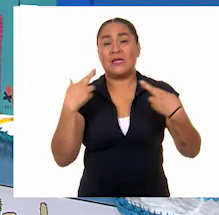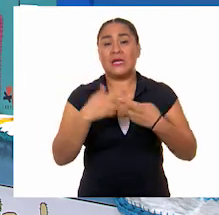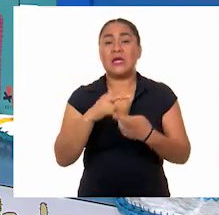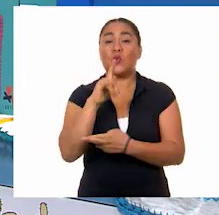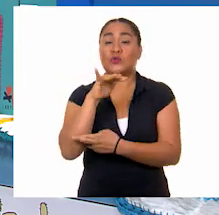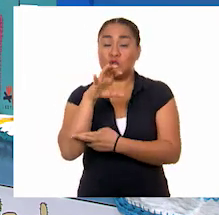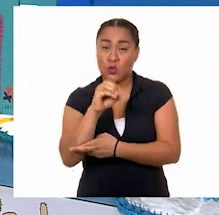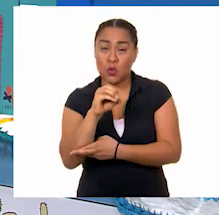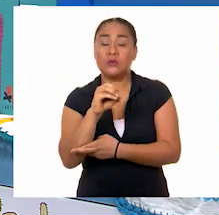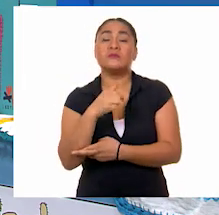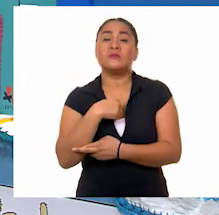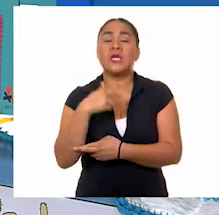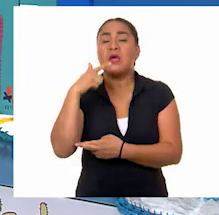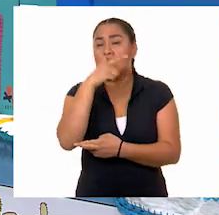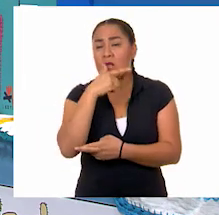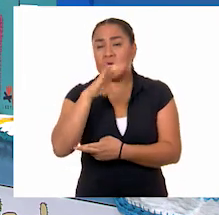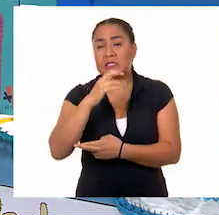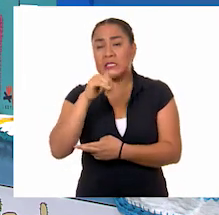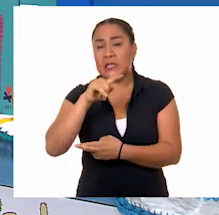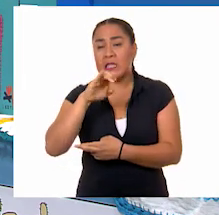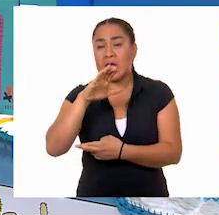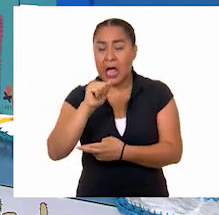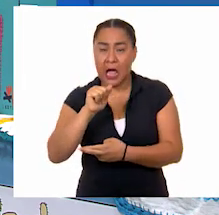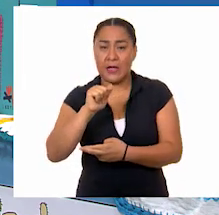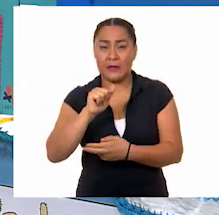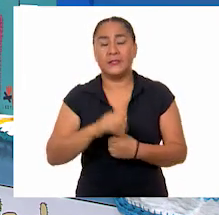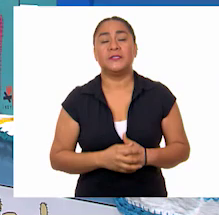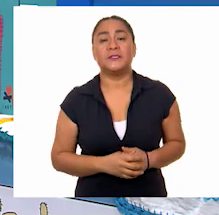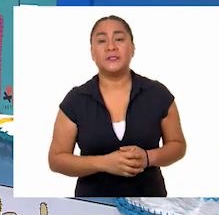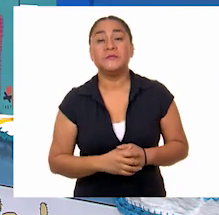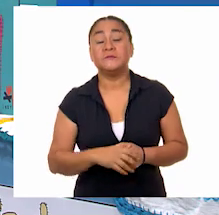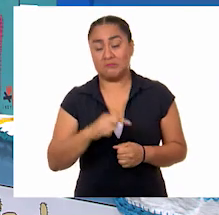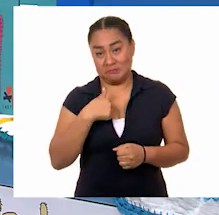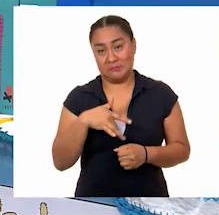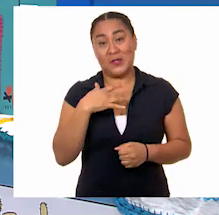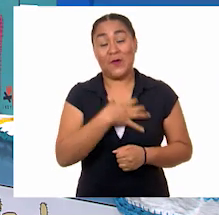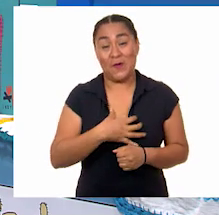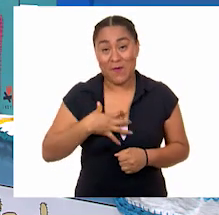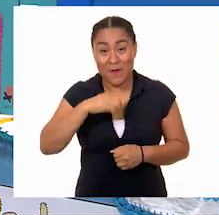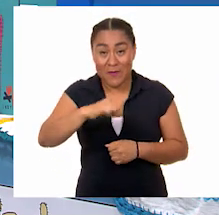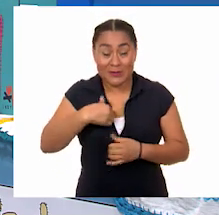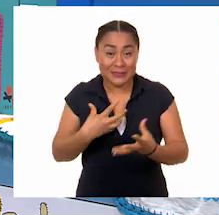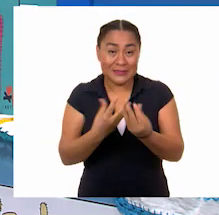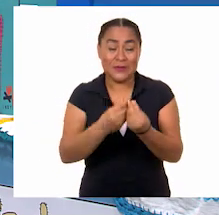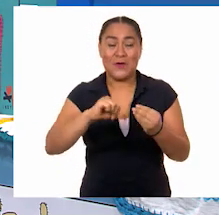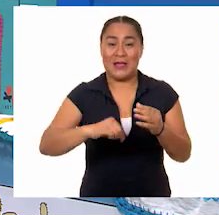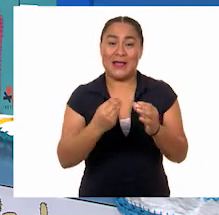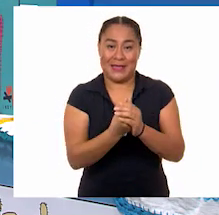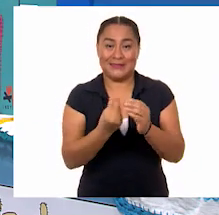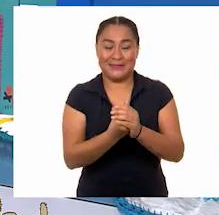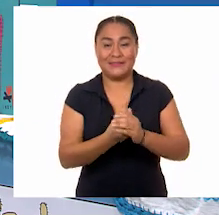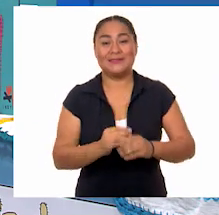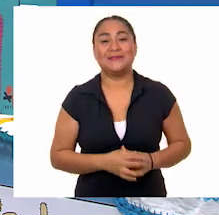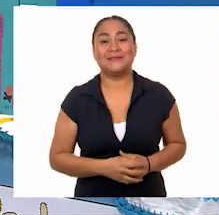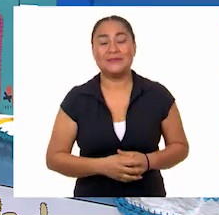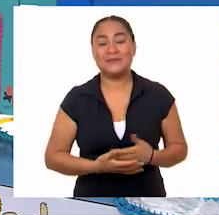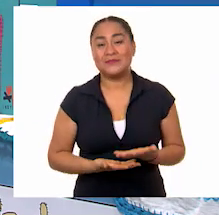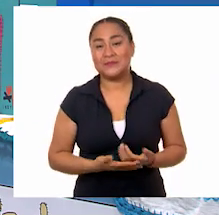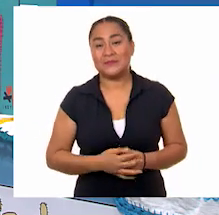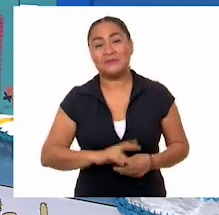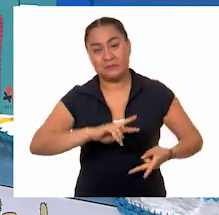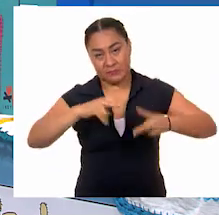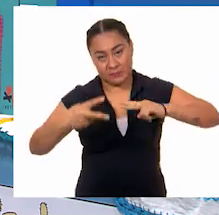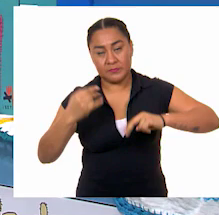Félix. Hablo la lengua chinanteca en su variante de Ojitlán y estoy muy contento de estar con ustedes en esta clase.